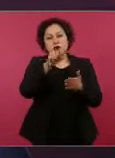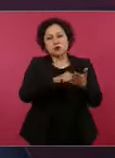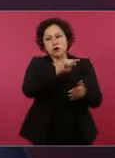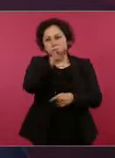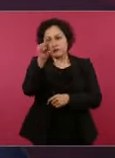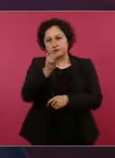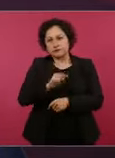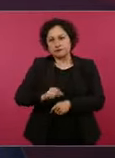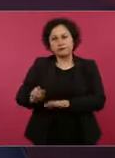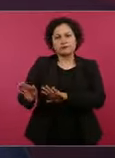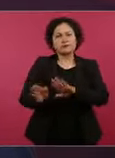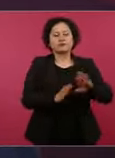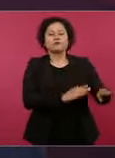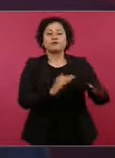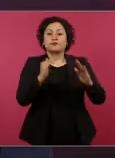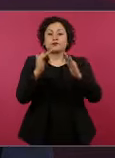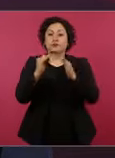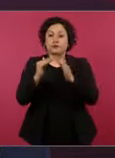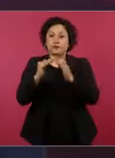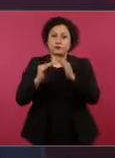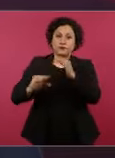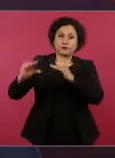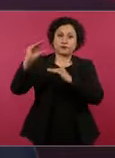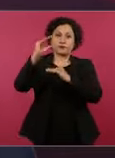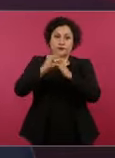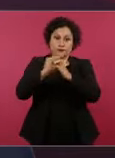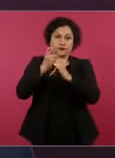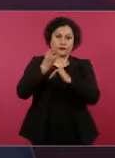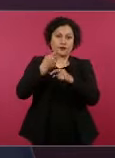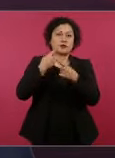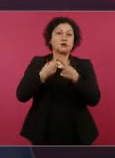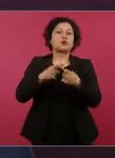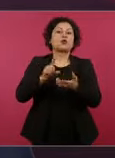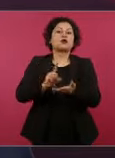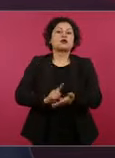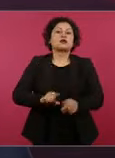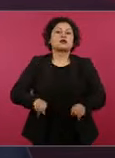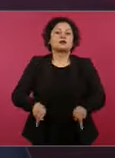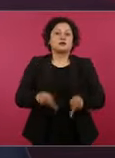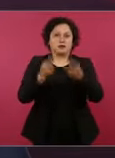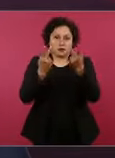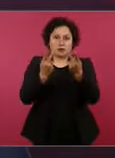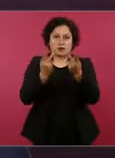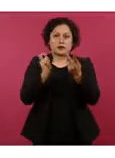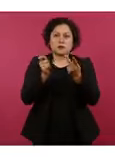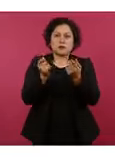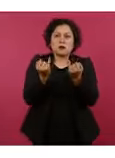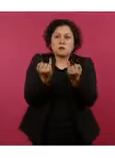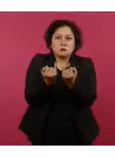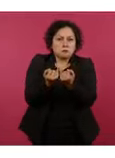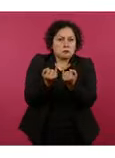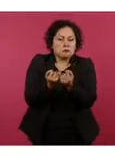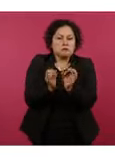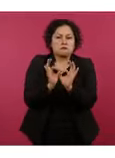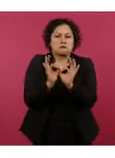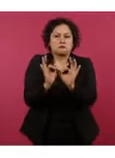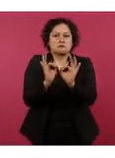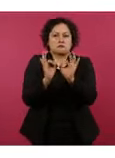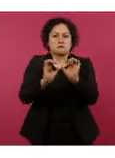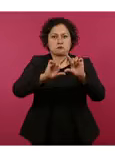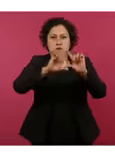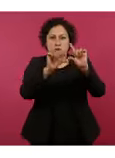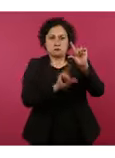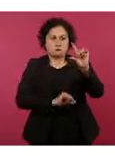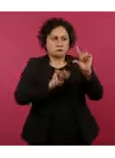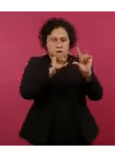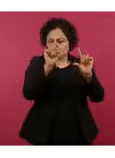gas estacionario específicamente, el que se vende por litro, encontramos precios iguales o por debajo del máximo respectivo por región. Y